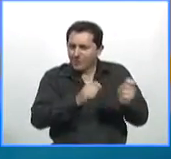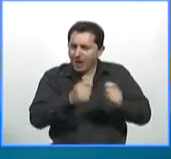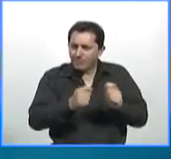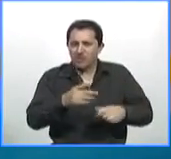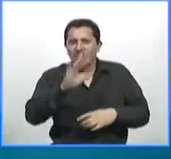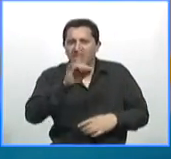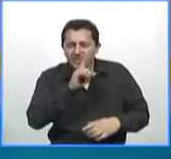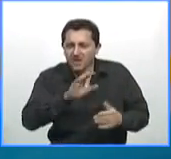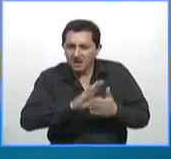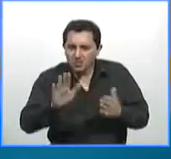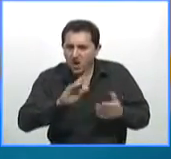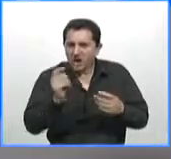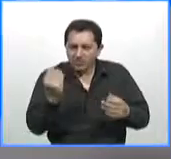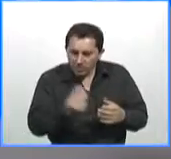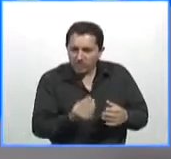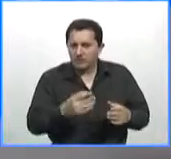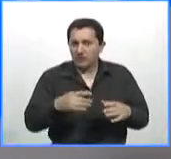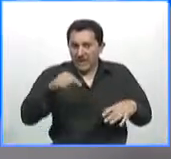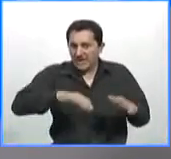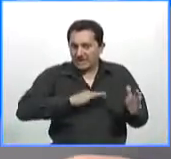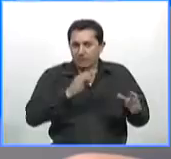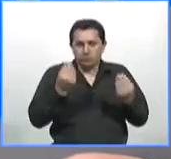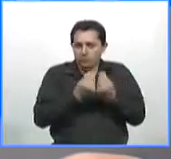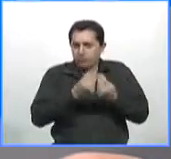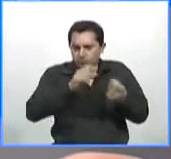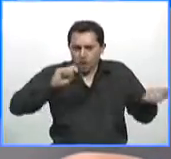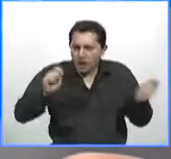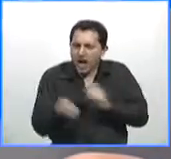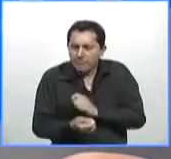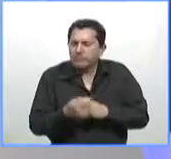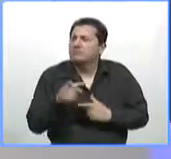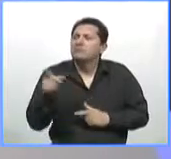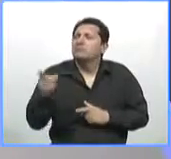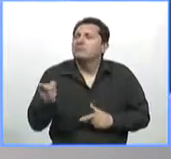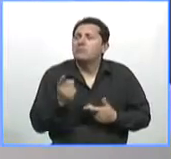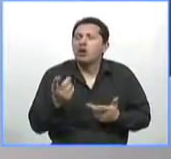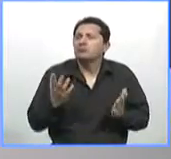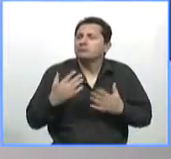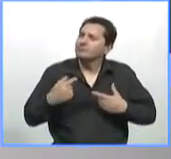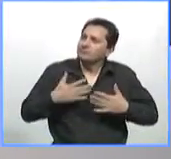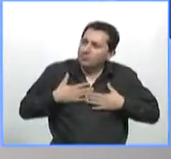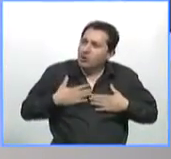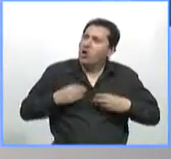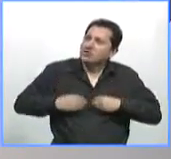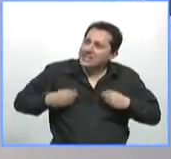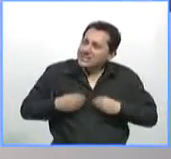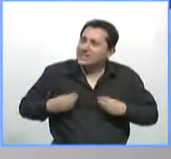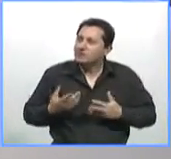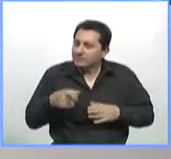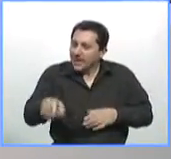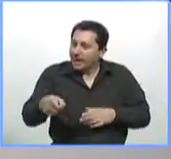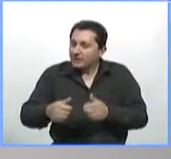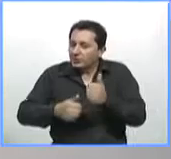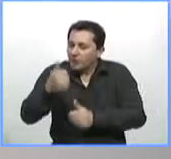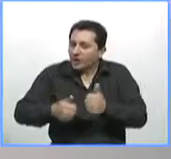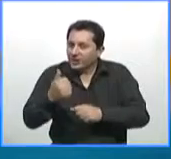entrenador? Fue un año con un montón de cuestiones que fueron cambiando. Y tengo la sensación, por ahí me equivoco, pero vos me vas a corregir, de que este torneo lo